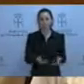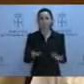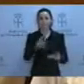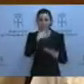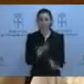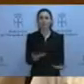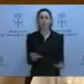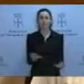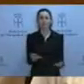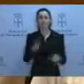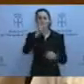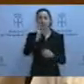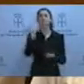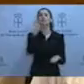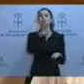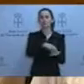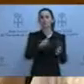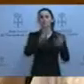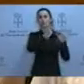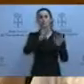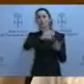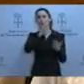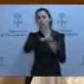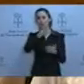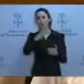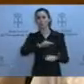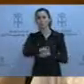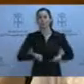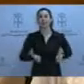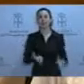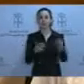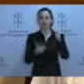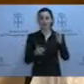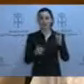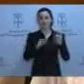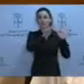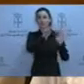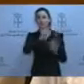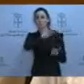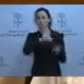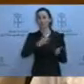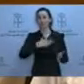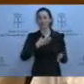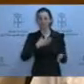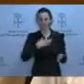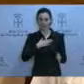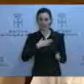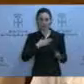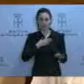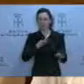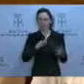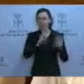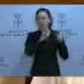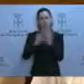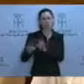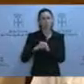¿qué tenemos? Tenemos una Fundación que tiene 88.000 euros de gastos, de los cuales 74.000 son de aportaciones, 74.788,